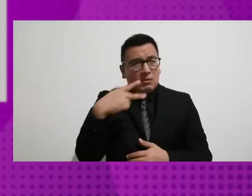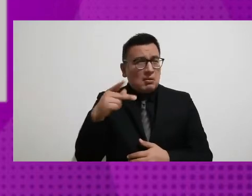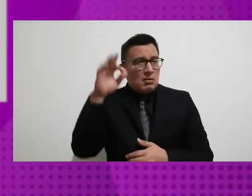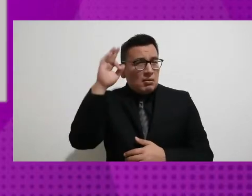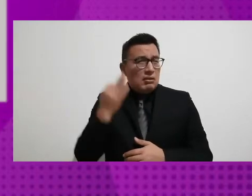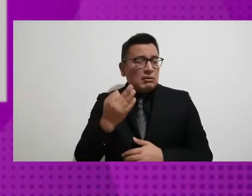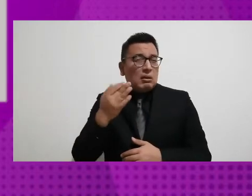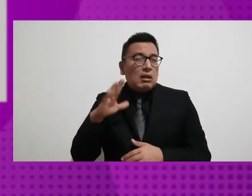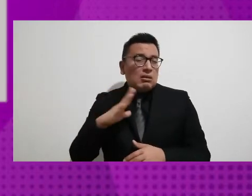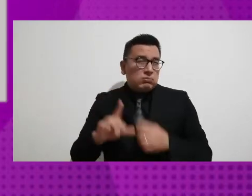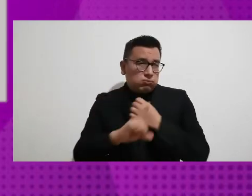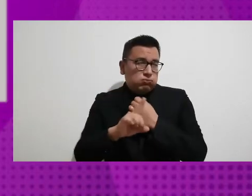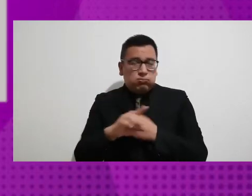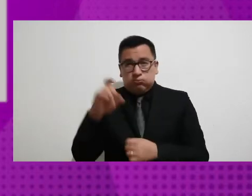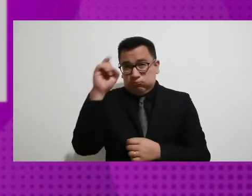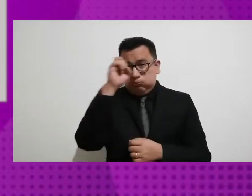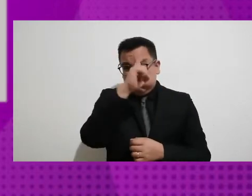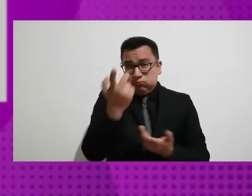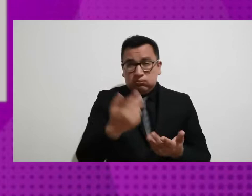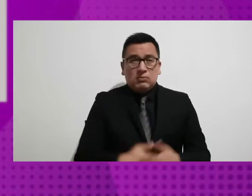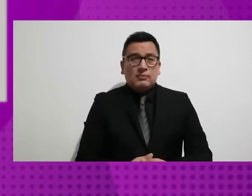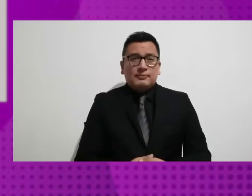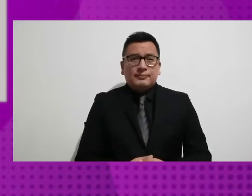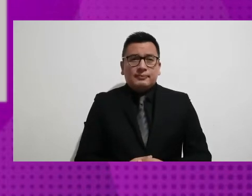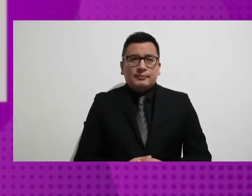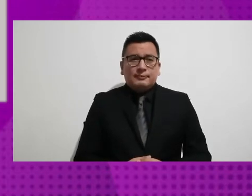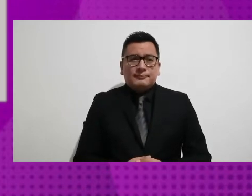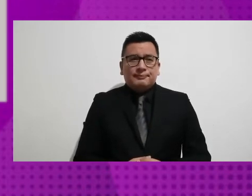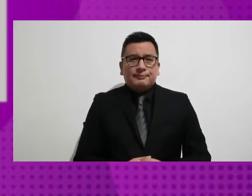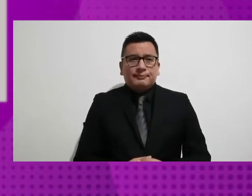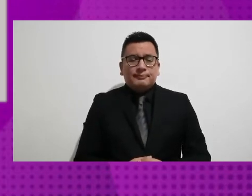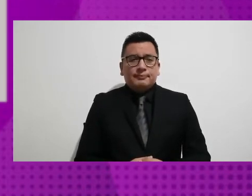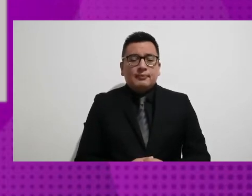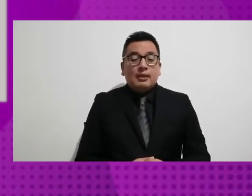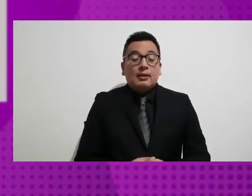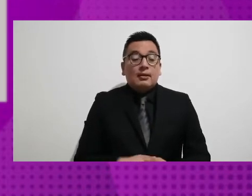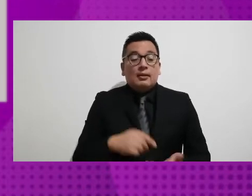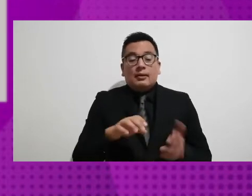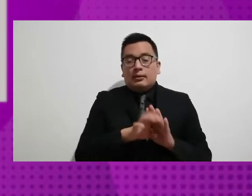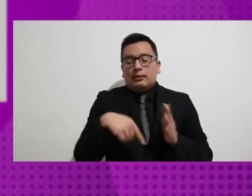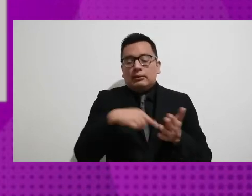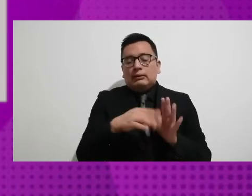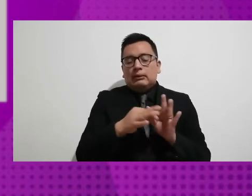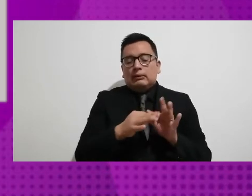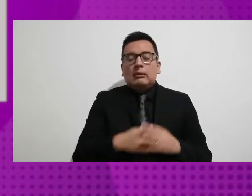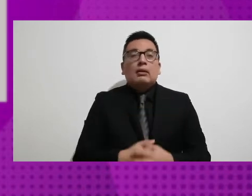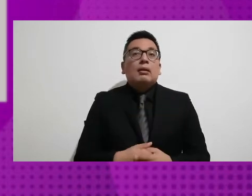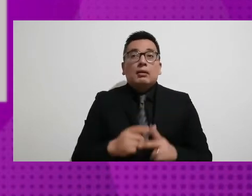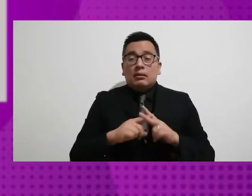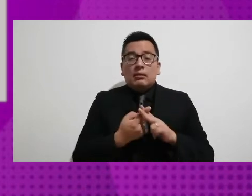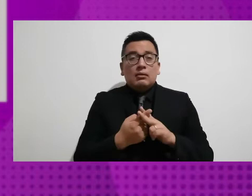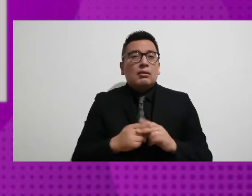federalismo mexicano en ese contexto. En principio, este texto nos hace retomar los orígenes del Estado